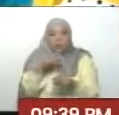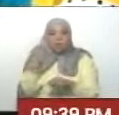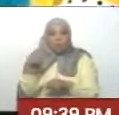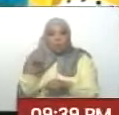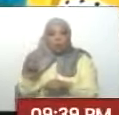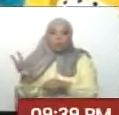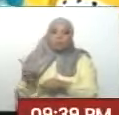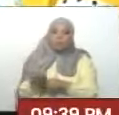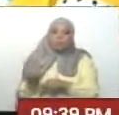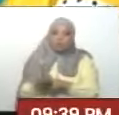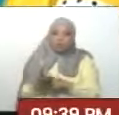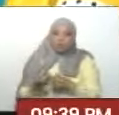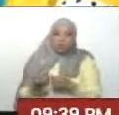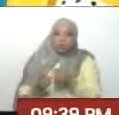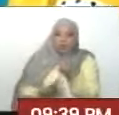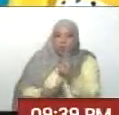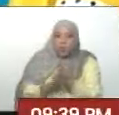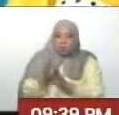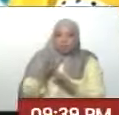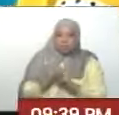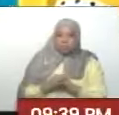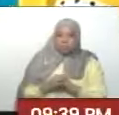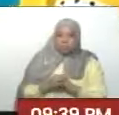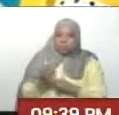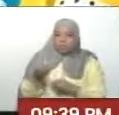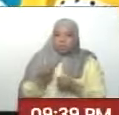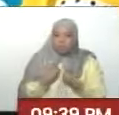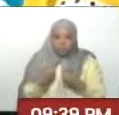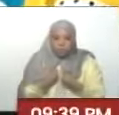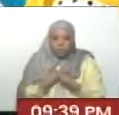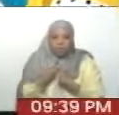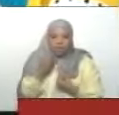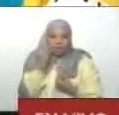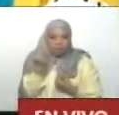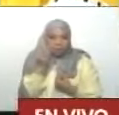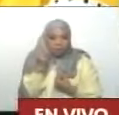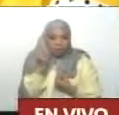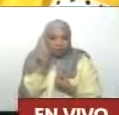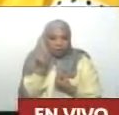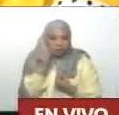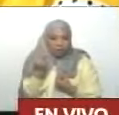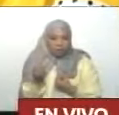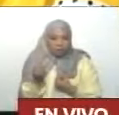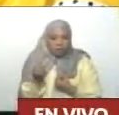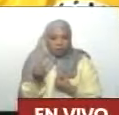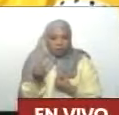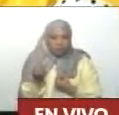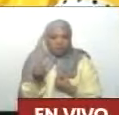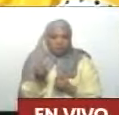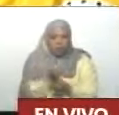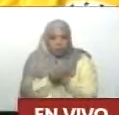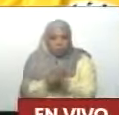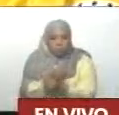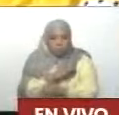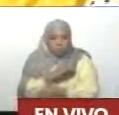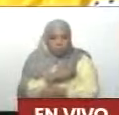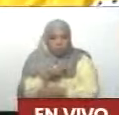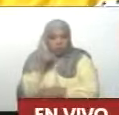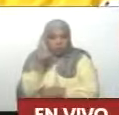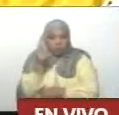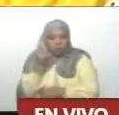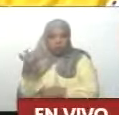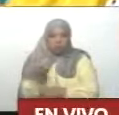jóvenes deben crecer Con esa vivencia con esa Este querencia hacia sus propias